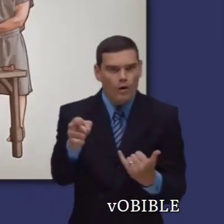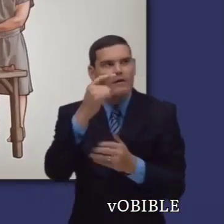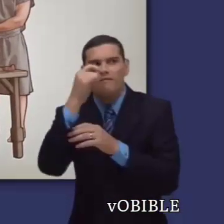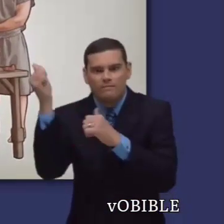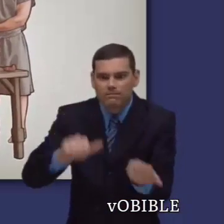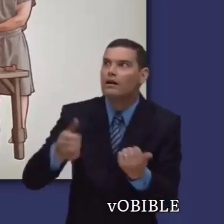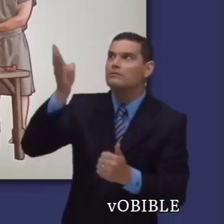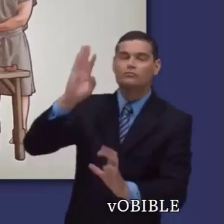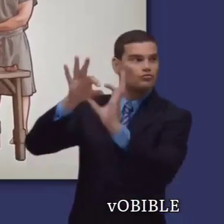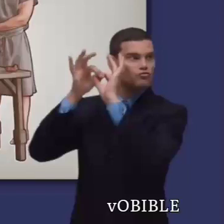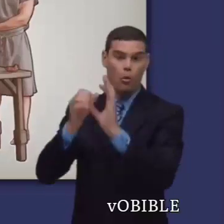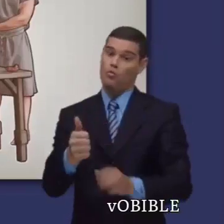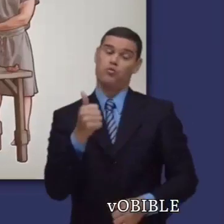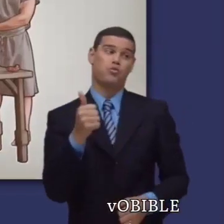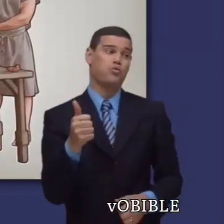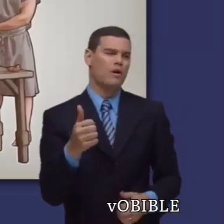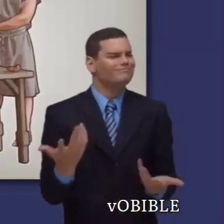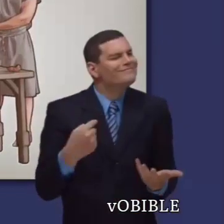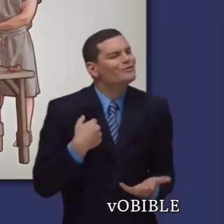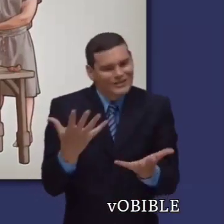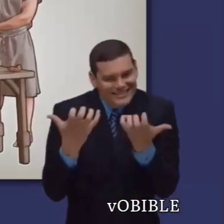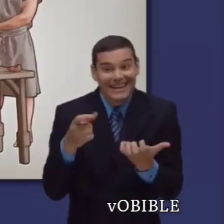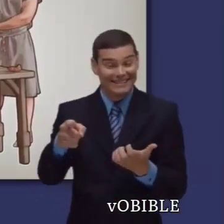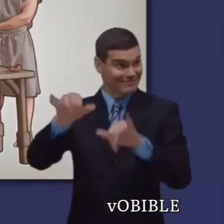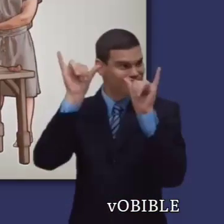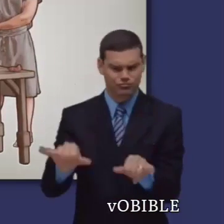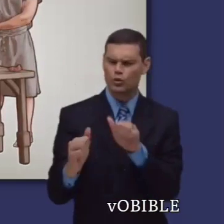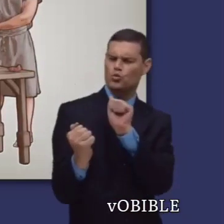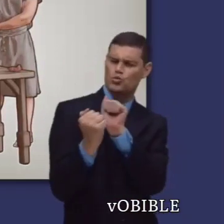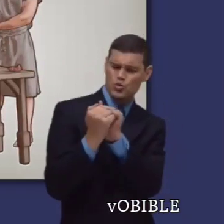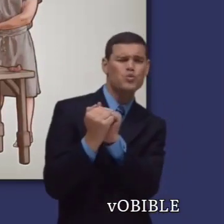tanto que le gustaría que se quedara con él en Roma por algún tiempo.